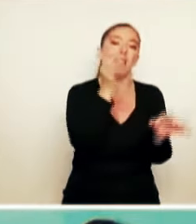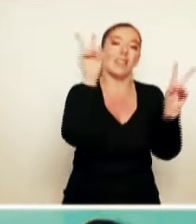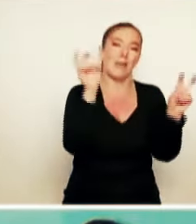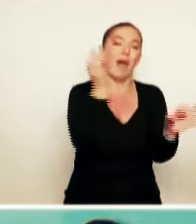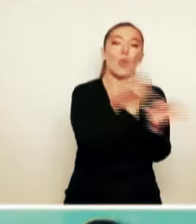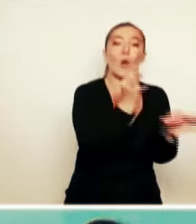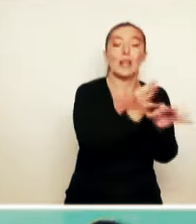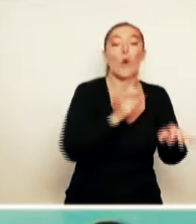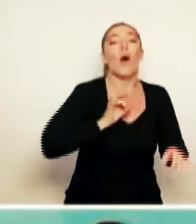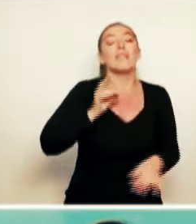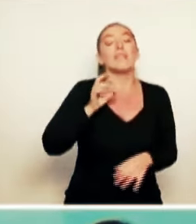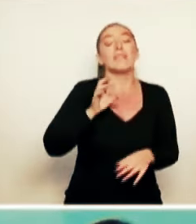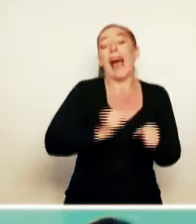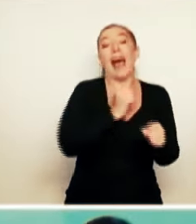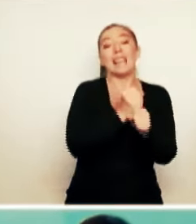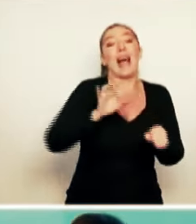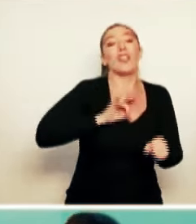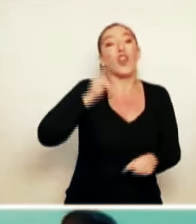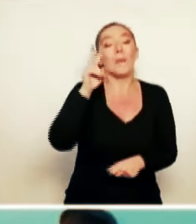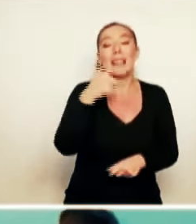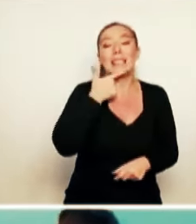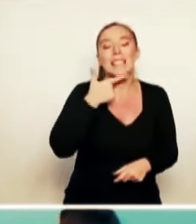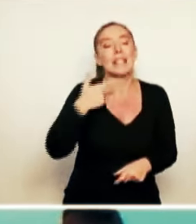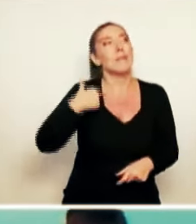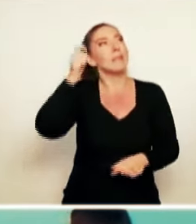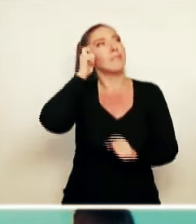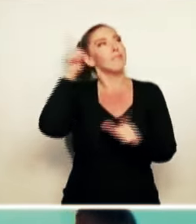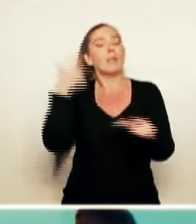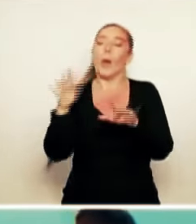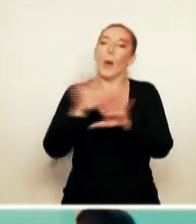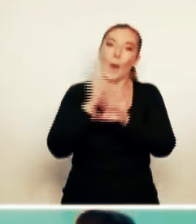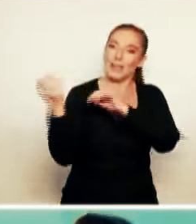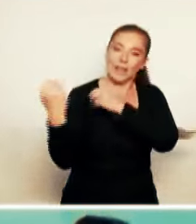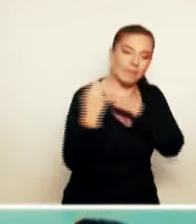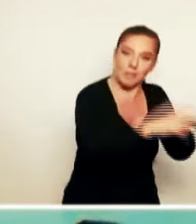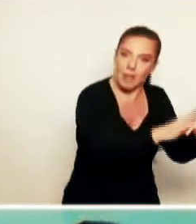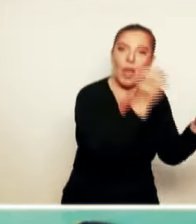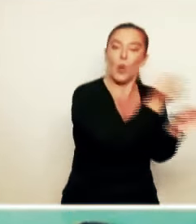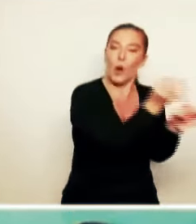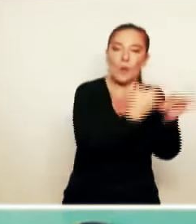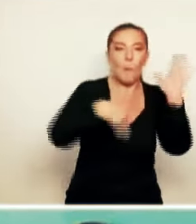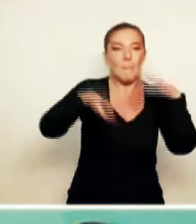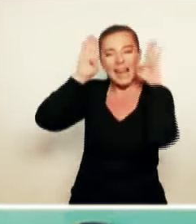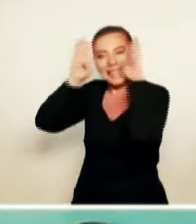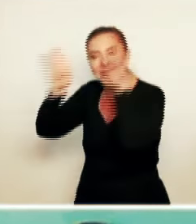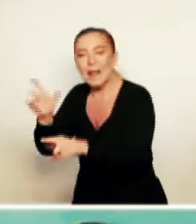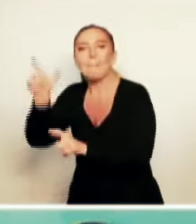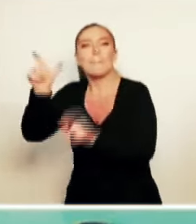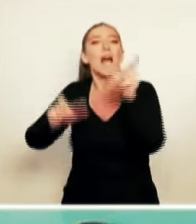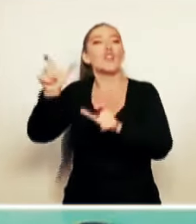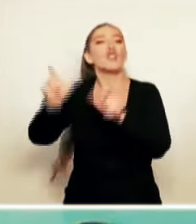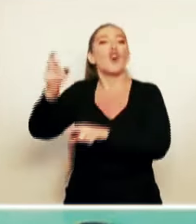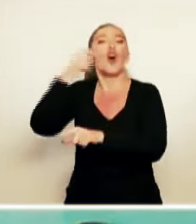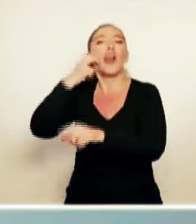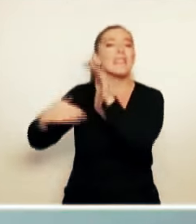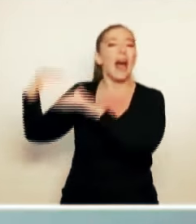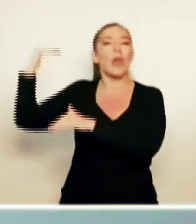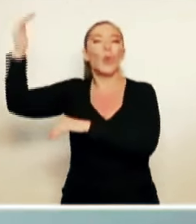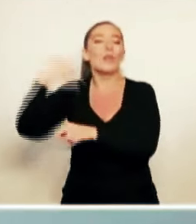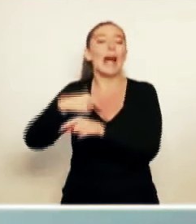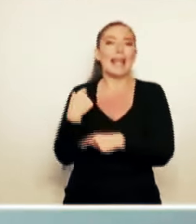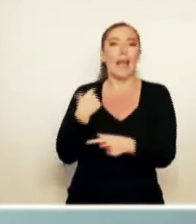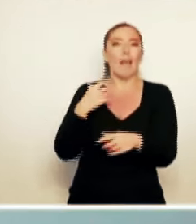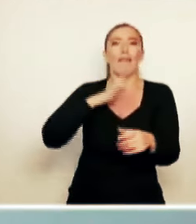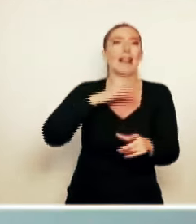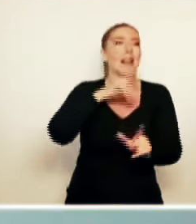se me ocurrió decirle que abandonara un poco lo educativo y se dedicara más a la tercera edad, que no teníamos gente que se